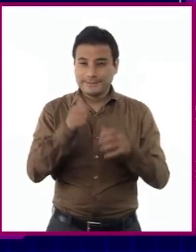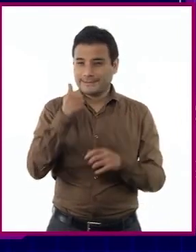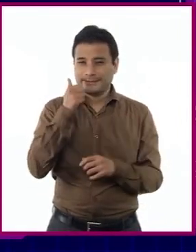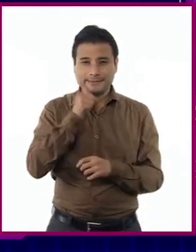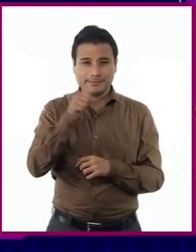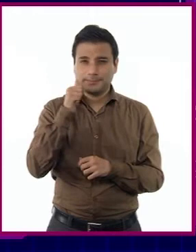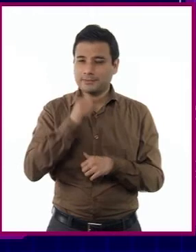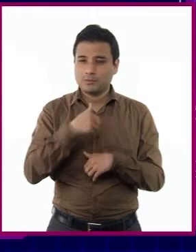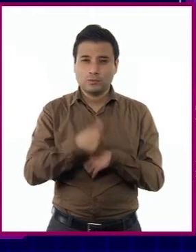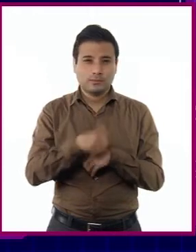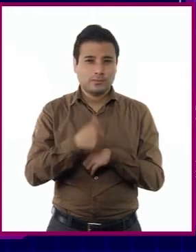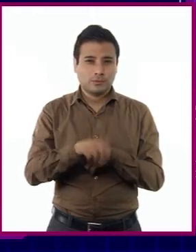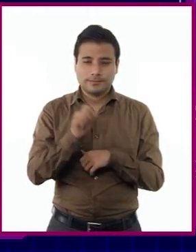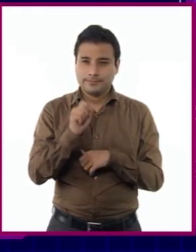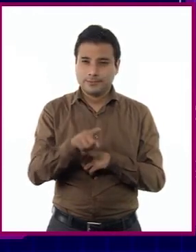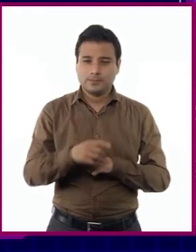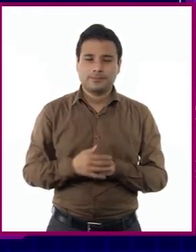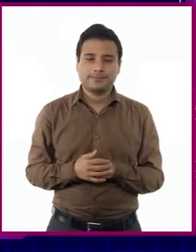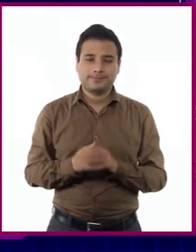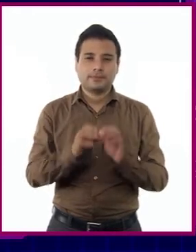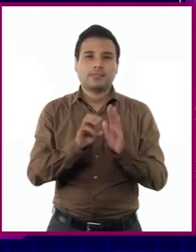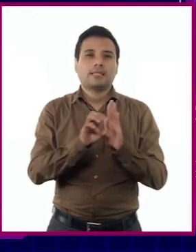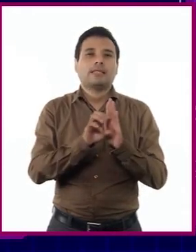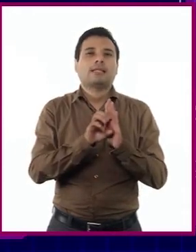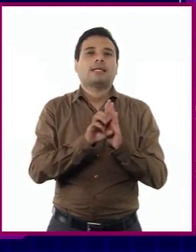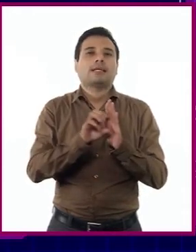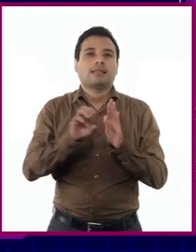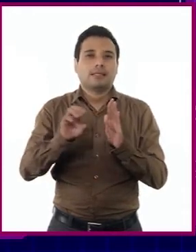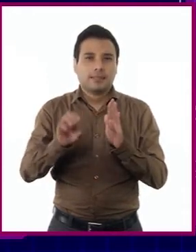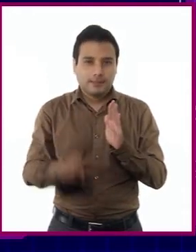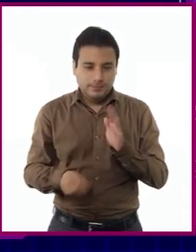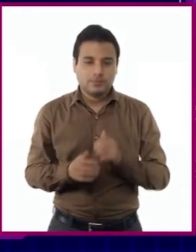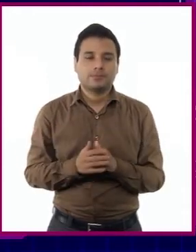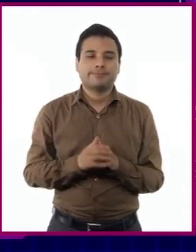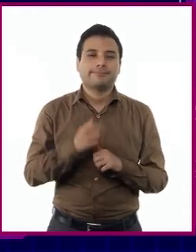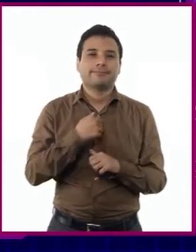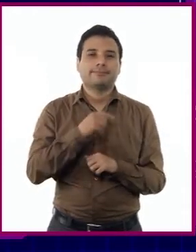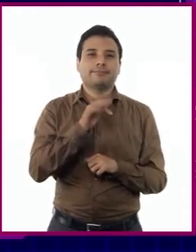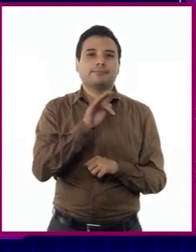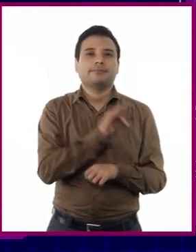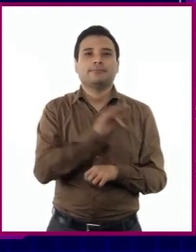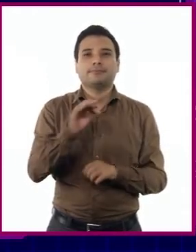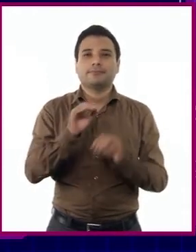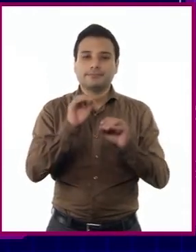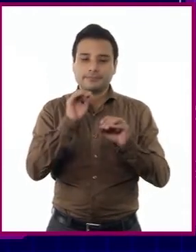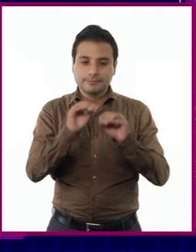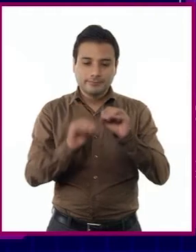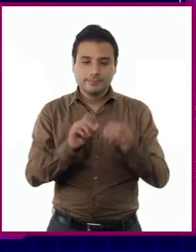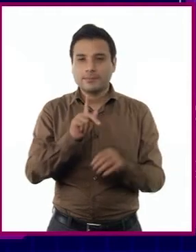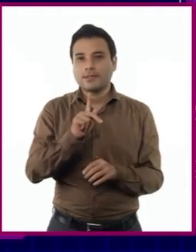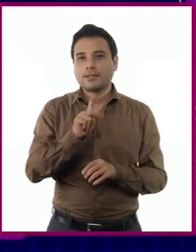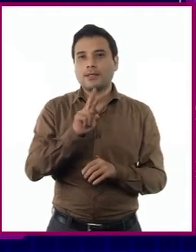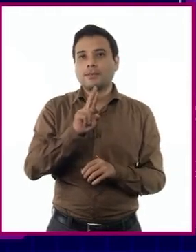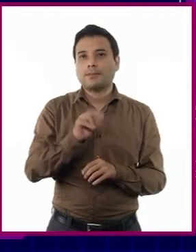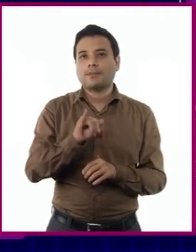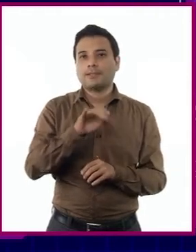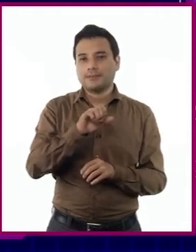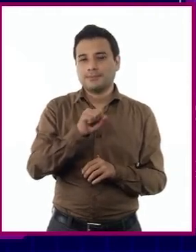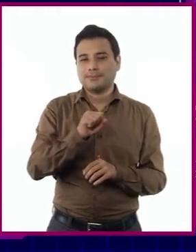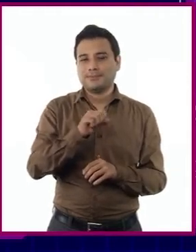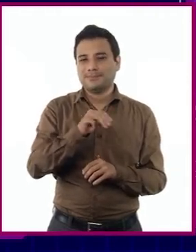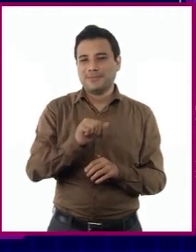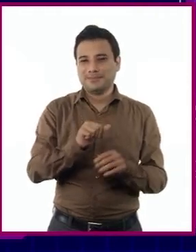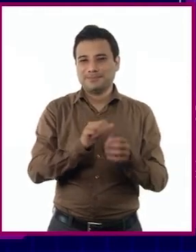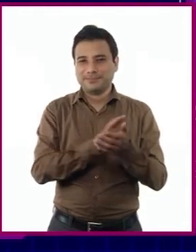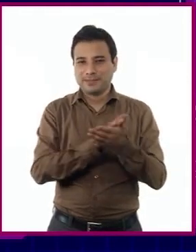constante si suponemos que se puede construir un prisma recto tal el volumen del